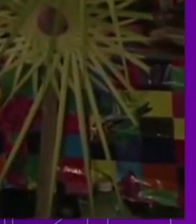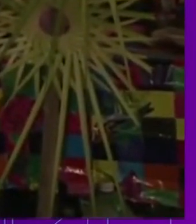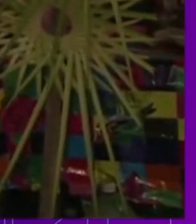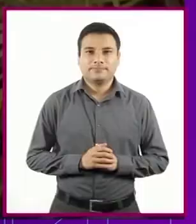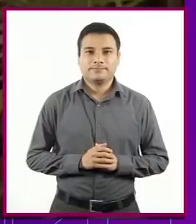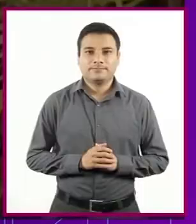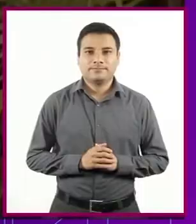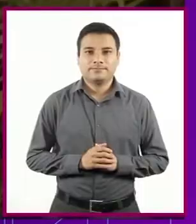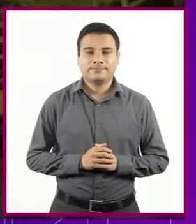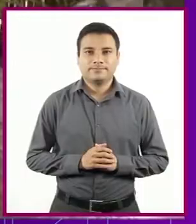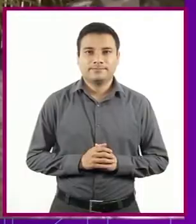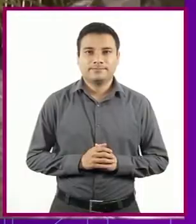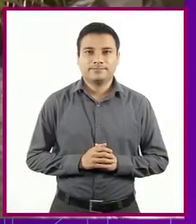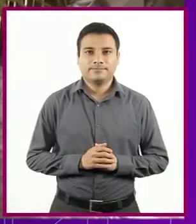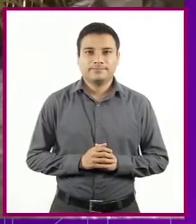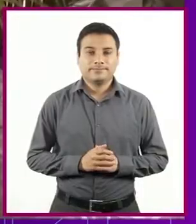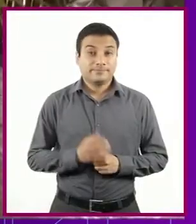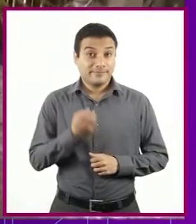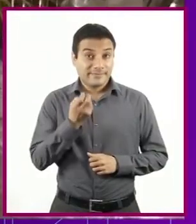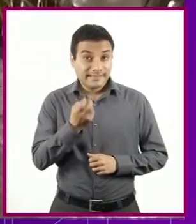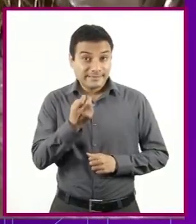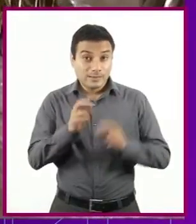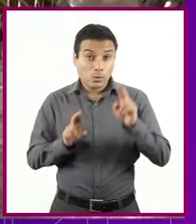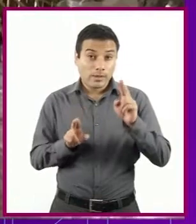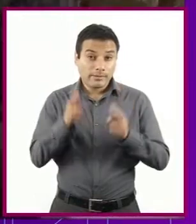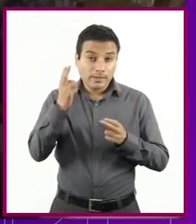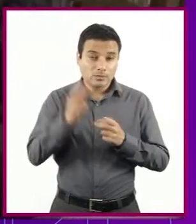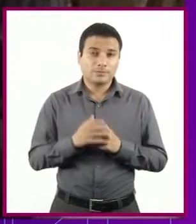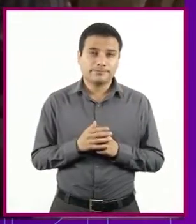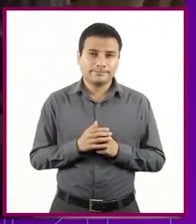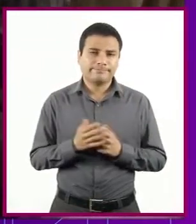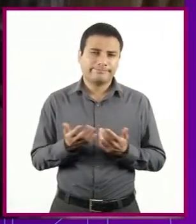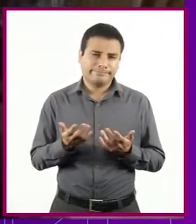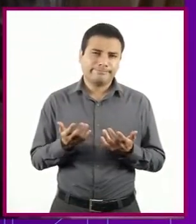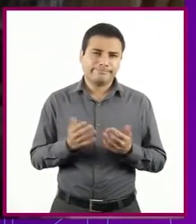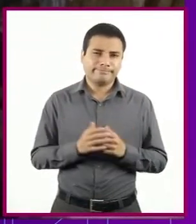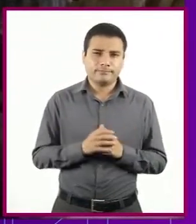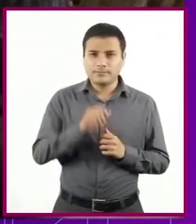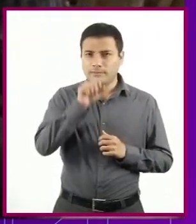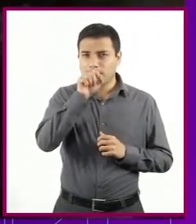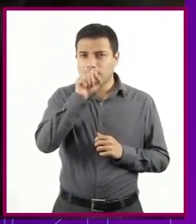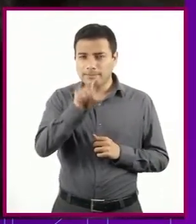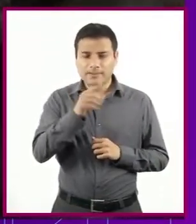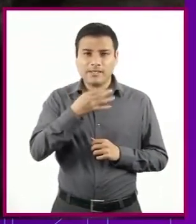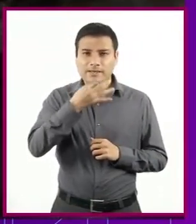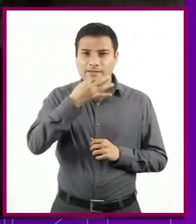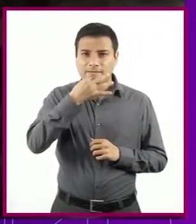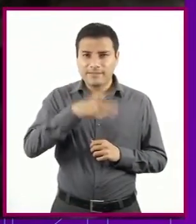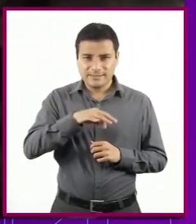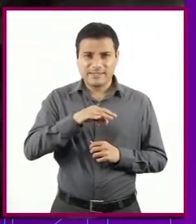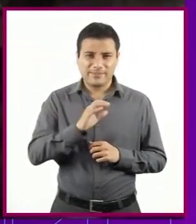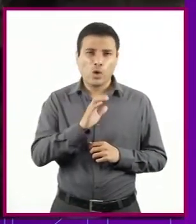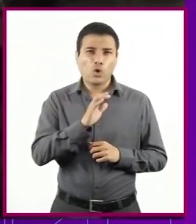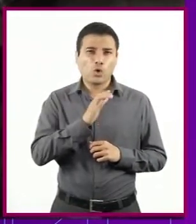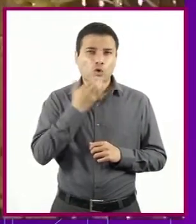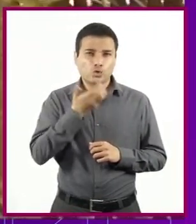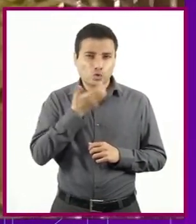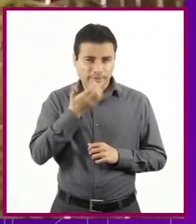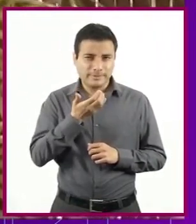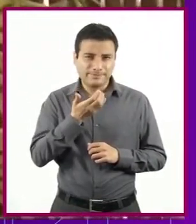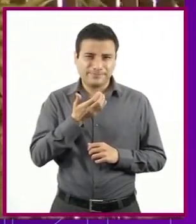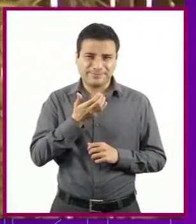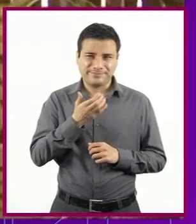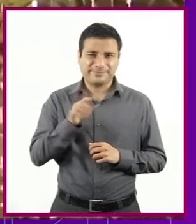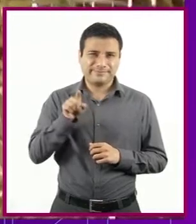Esta estructura básica del cosmos se repite de la misma manera en los altares de la fiesta del costumbre.